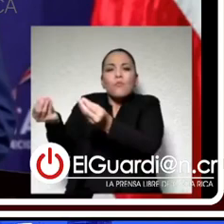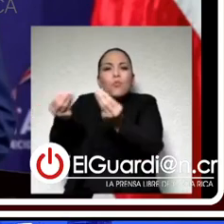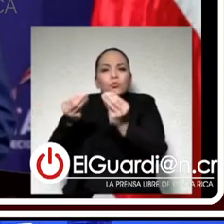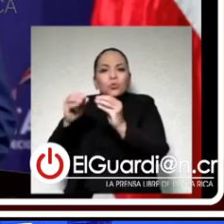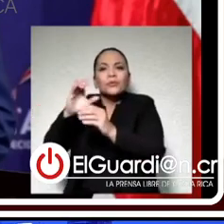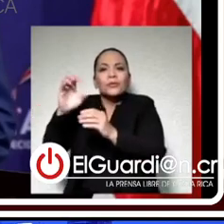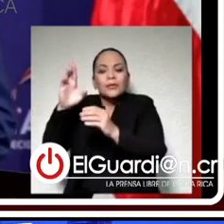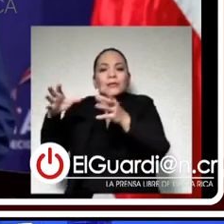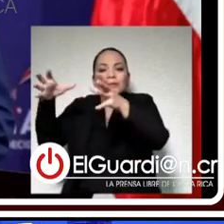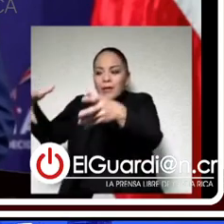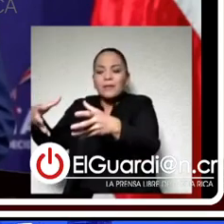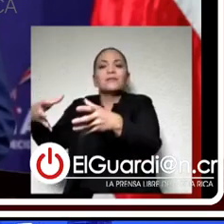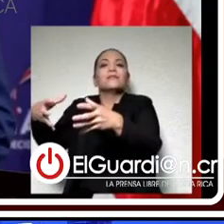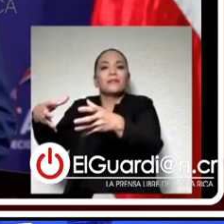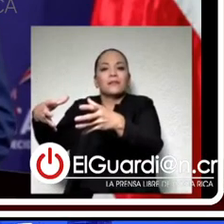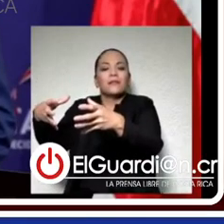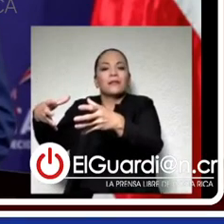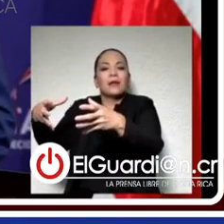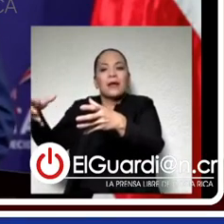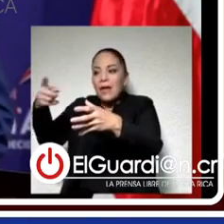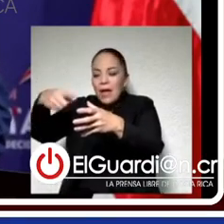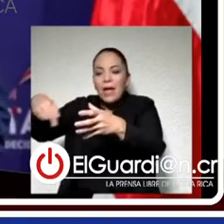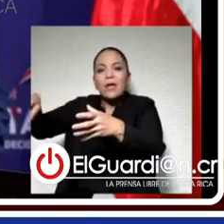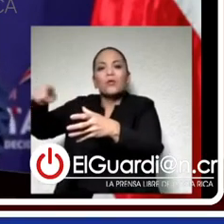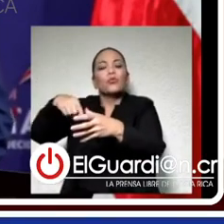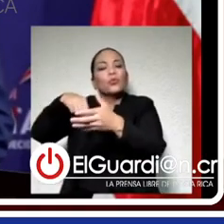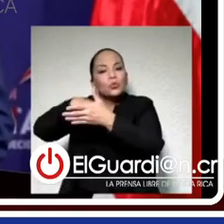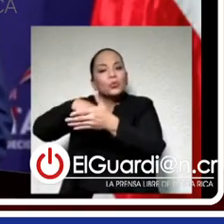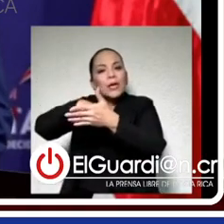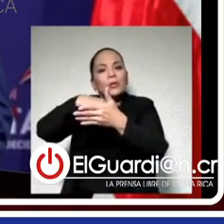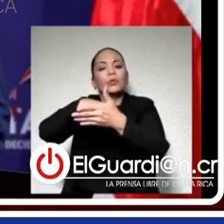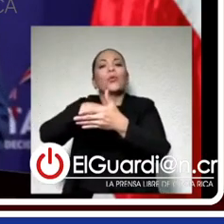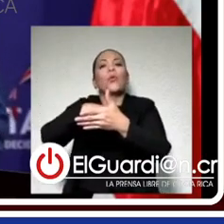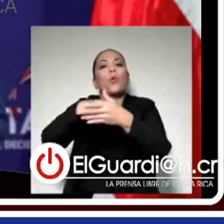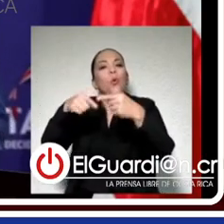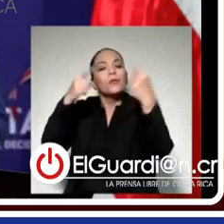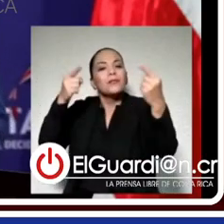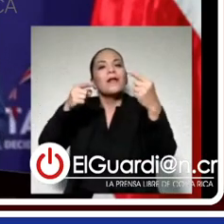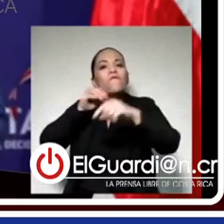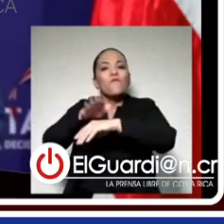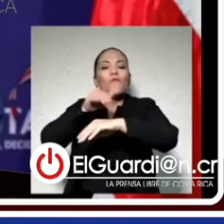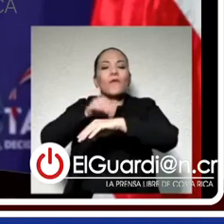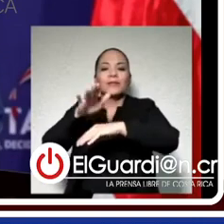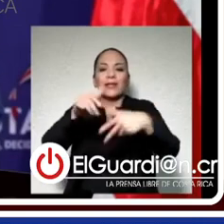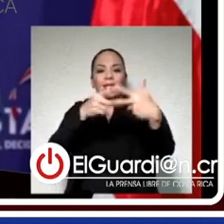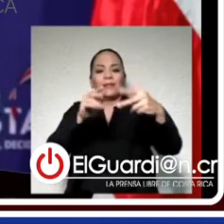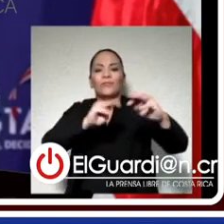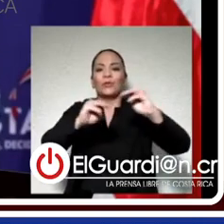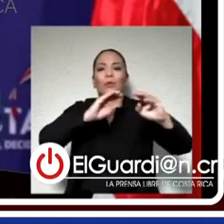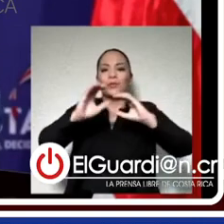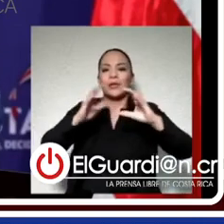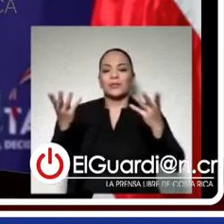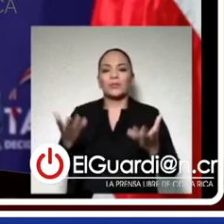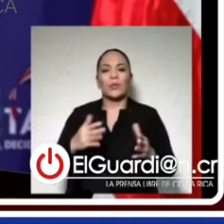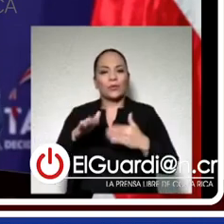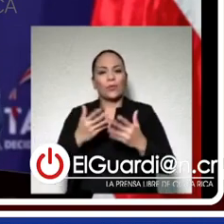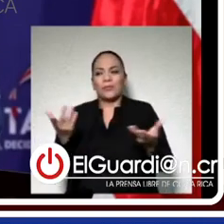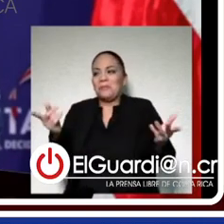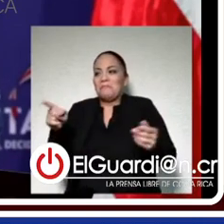luchando contra la influencia de esos tres medios y de los partidos tradicionales. ¿Y qué vamos a controlar? ¿Qué le entraba a la